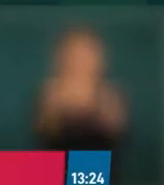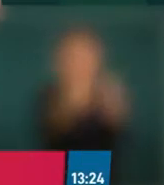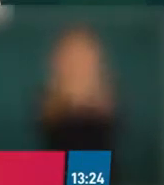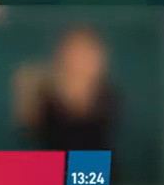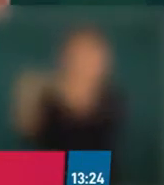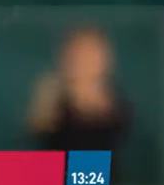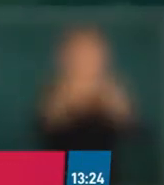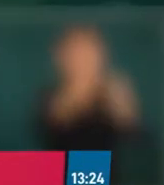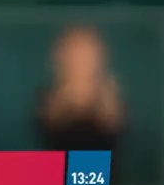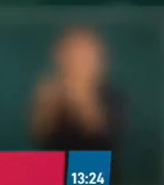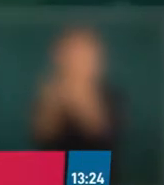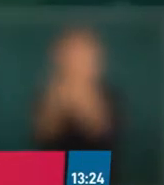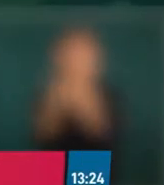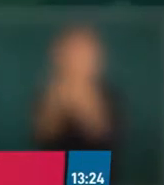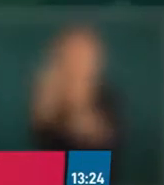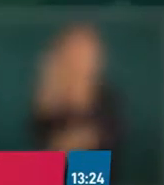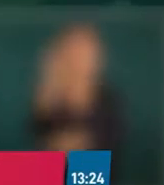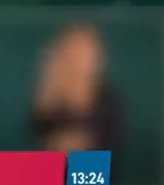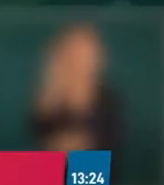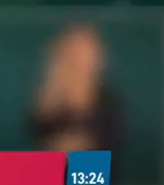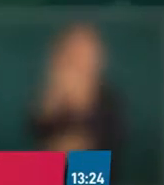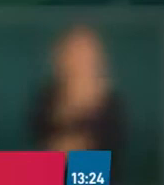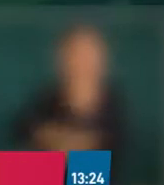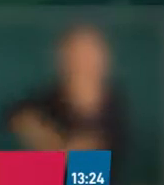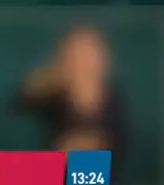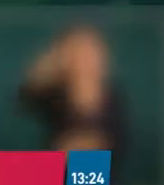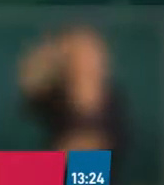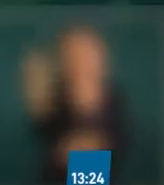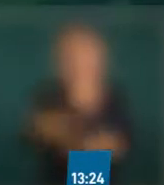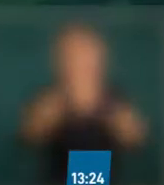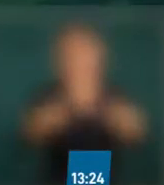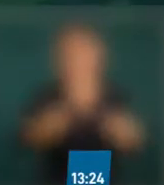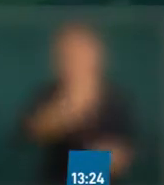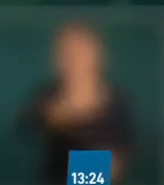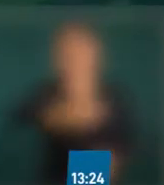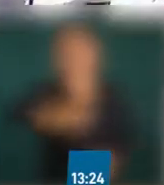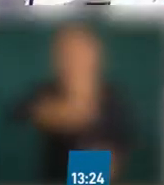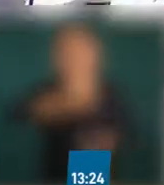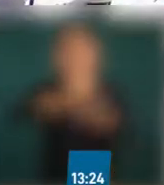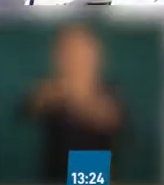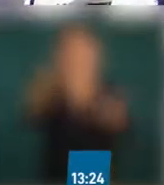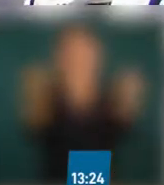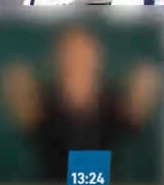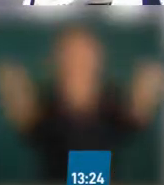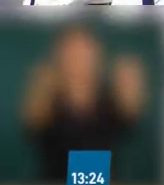El pueblo es feliz. Bueno, muchas gracias. Nos vemos mañana.